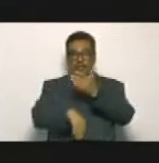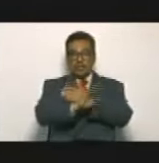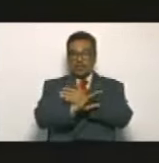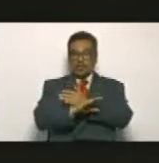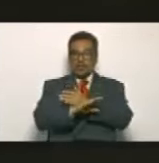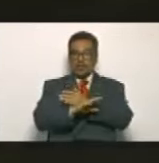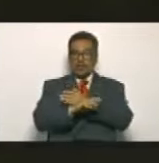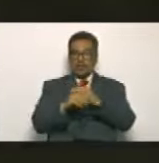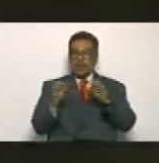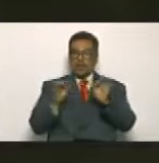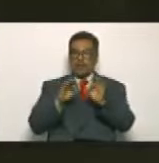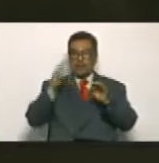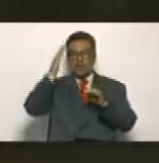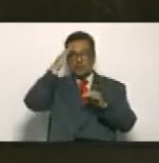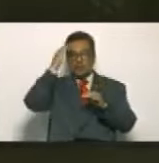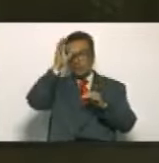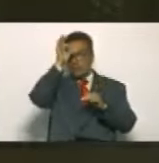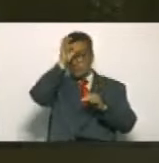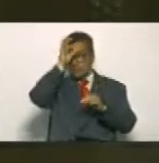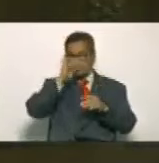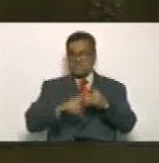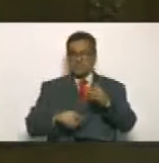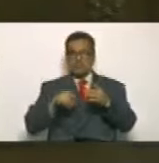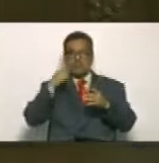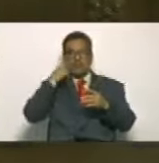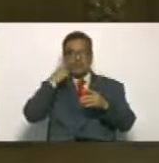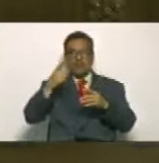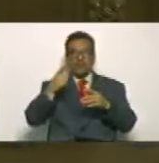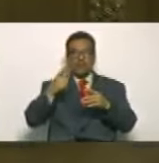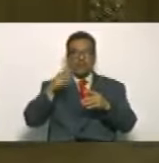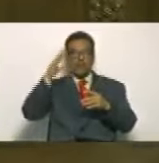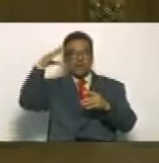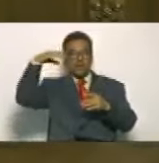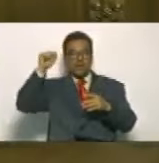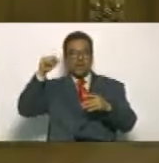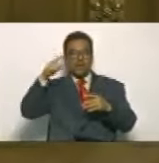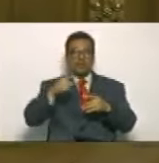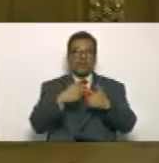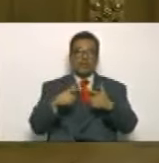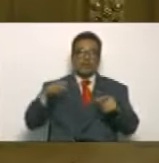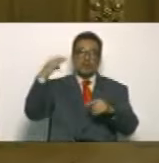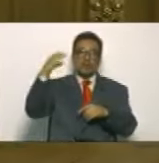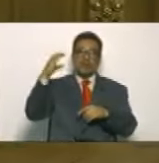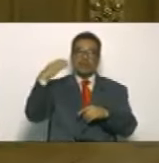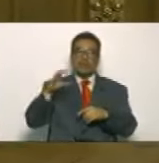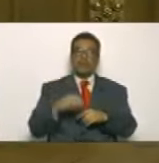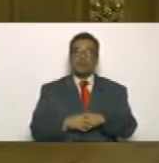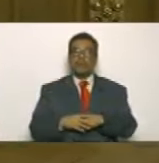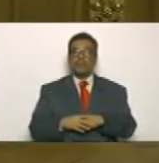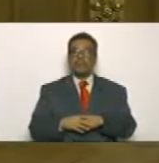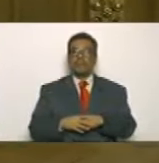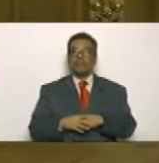destino incierto, al ver destruido el sueño libertario de la Gran Colombia.